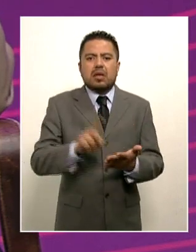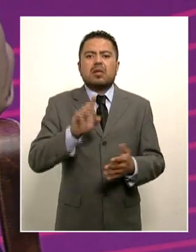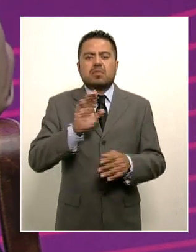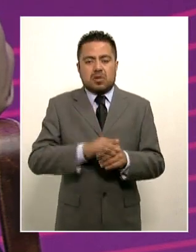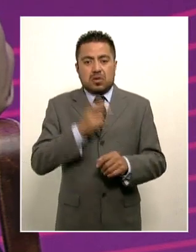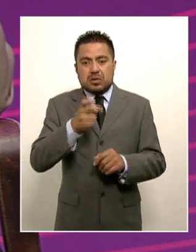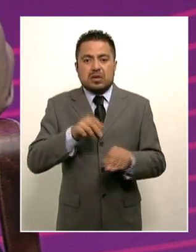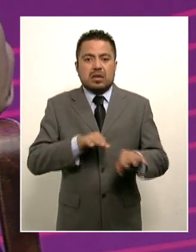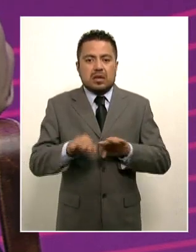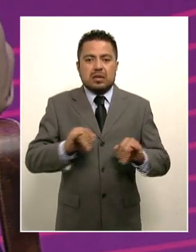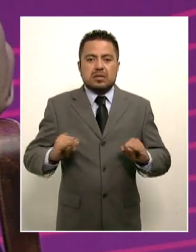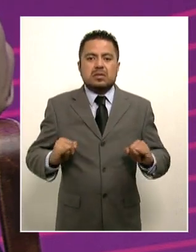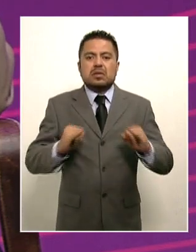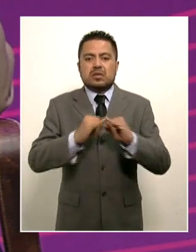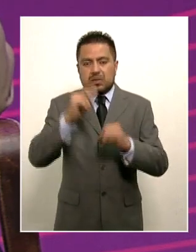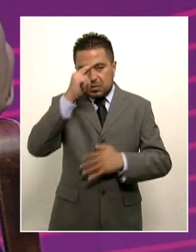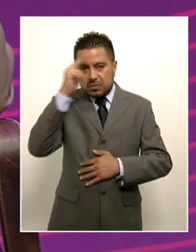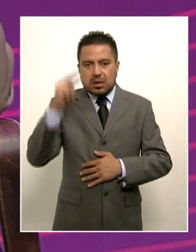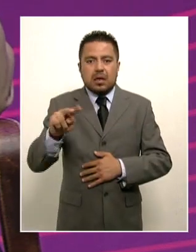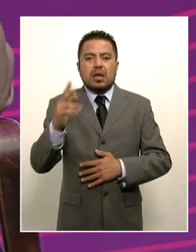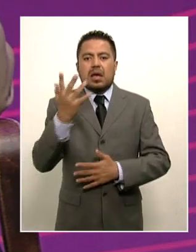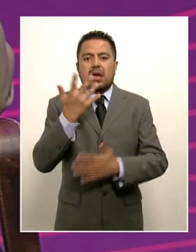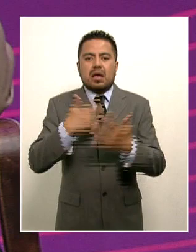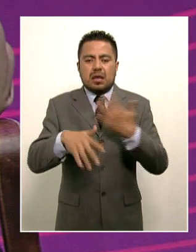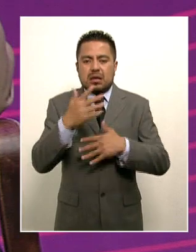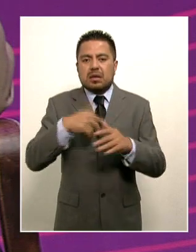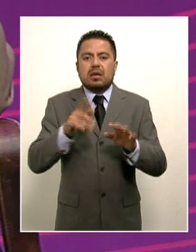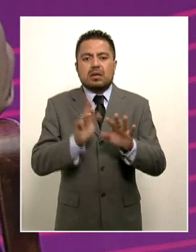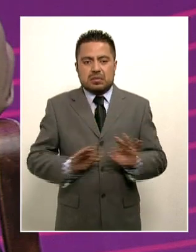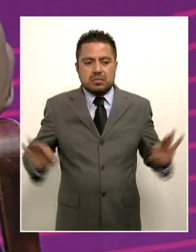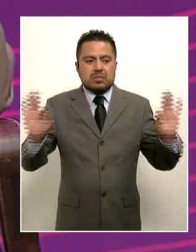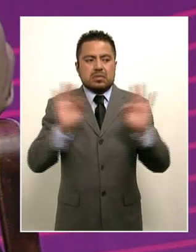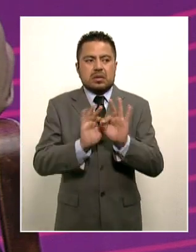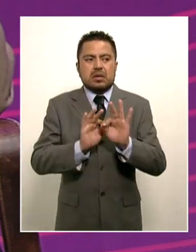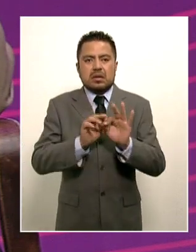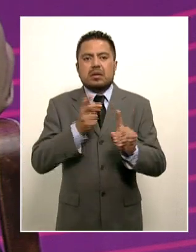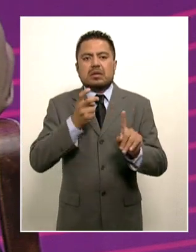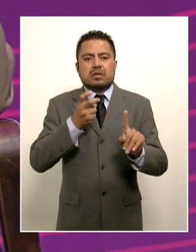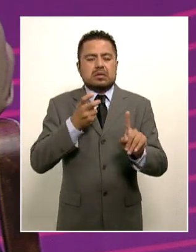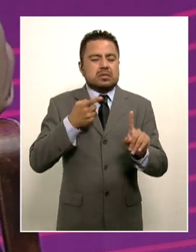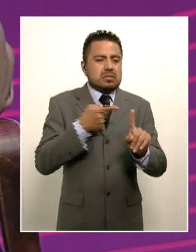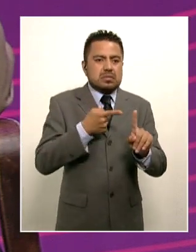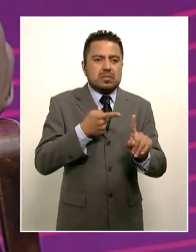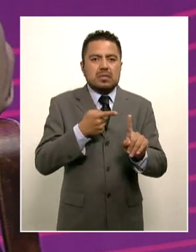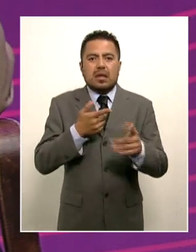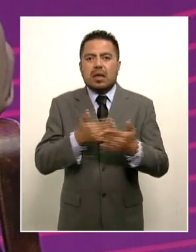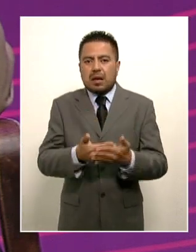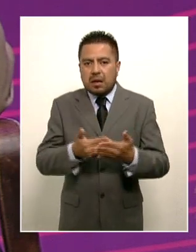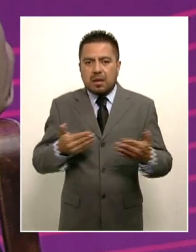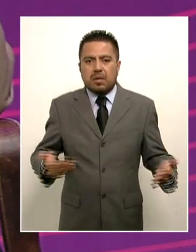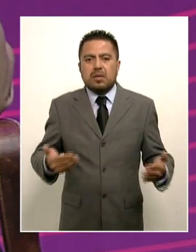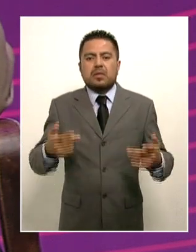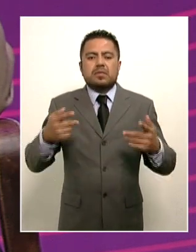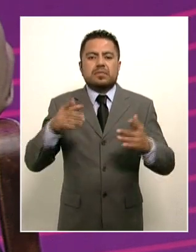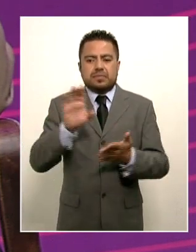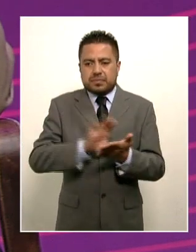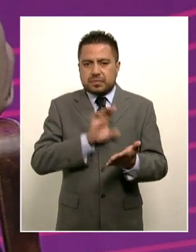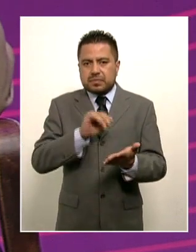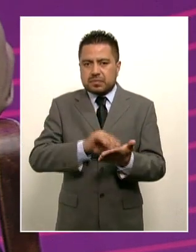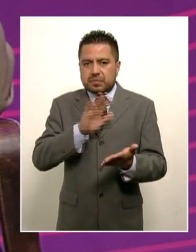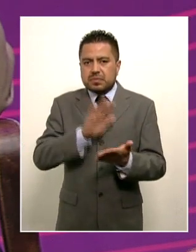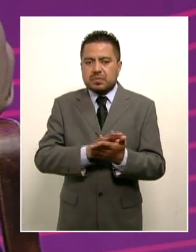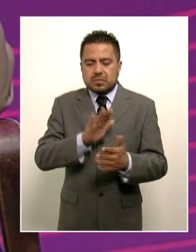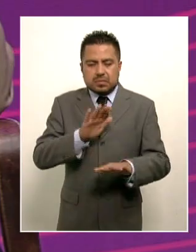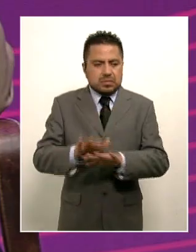trabajo del Instituto Mexicano de Lengua de Señas es tan importante y tan central. Ahora, la agenda también es una